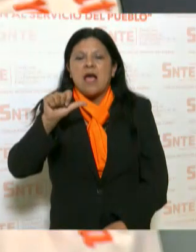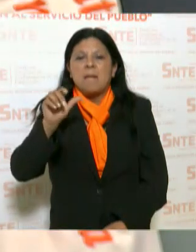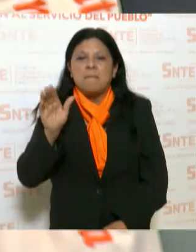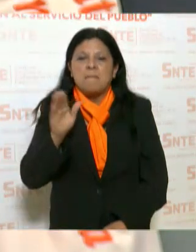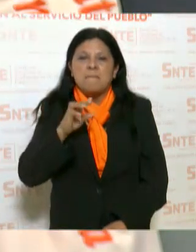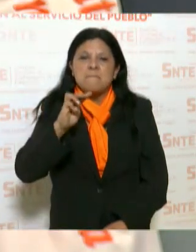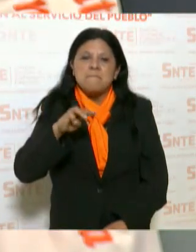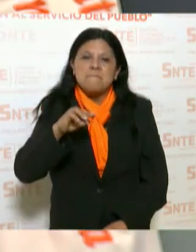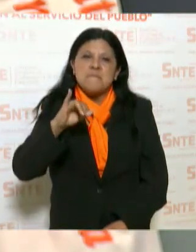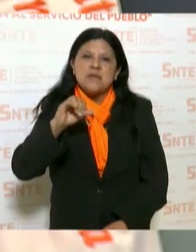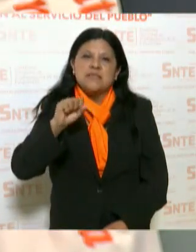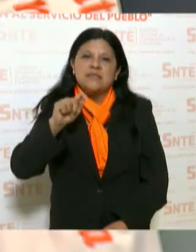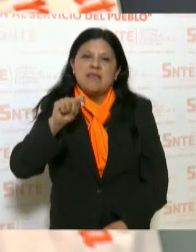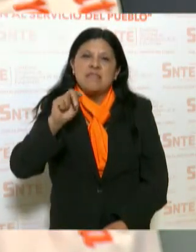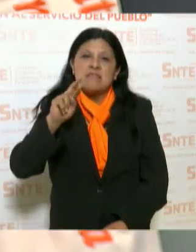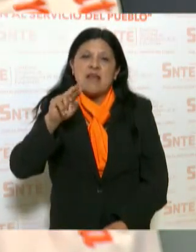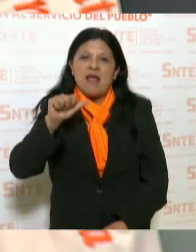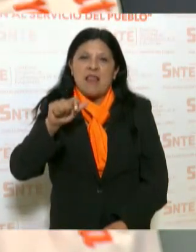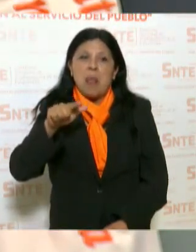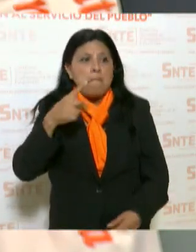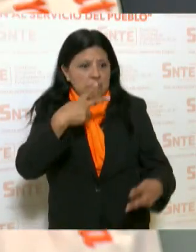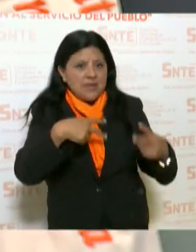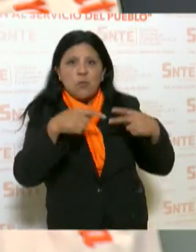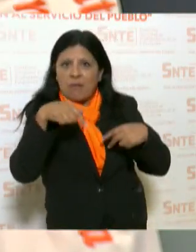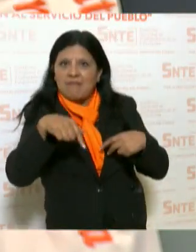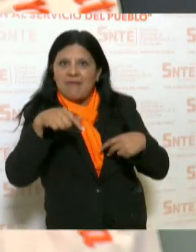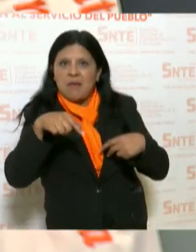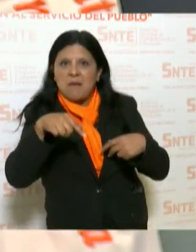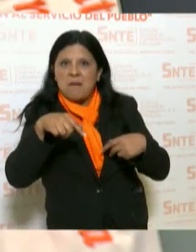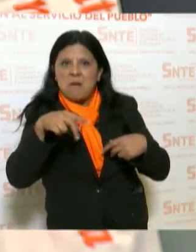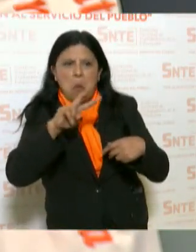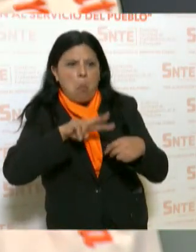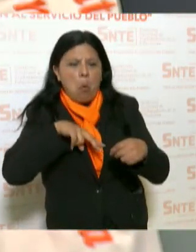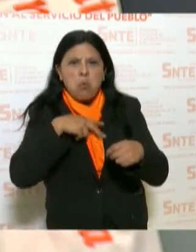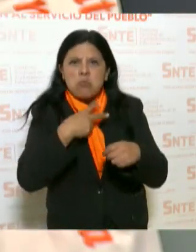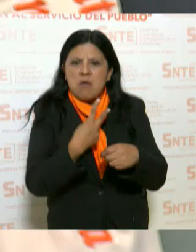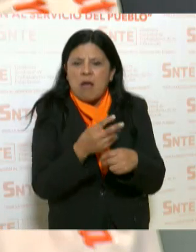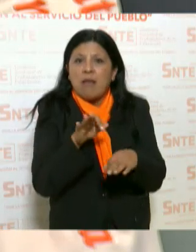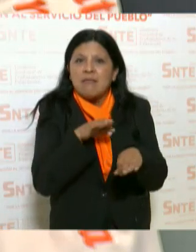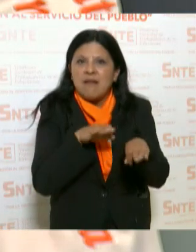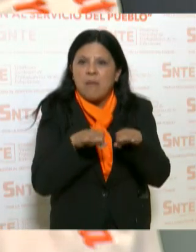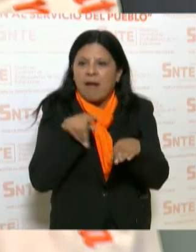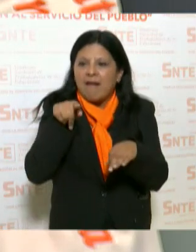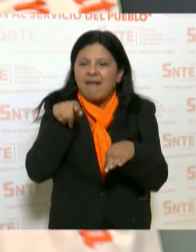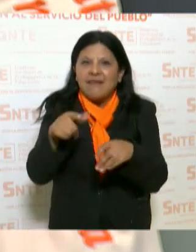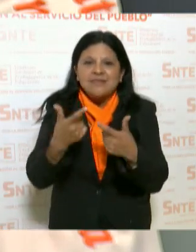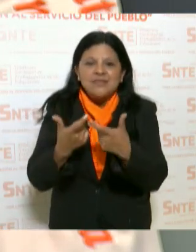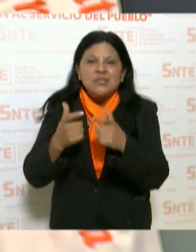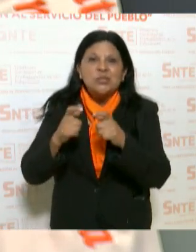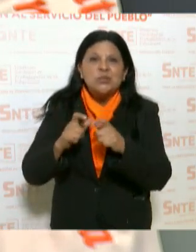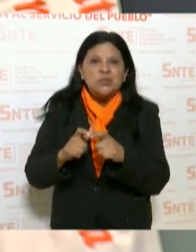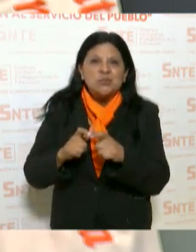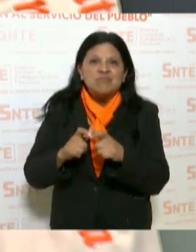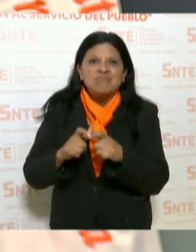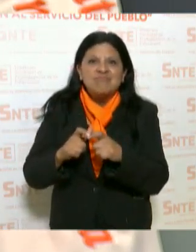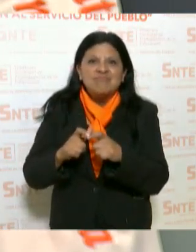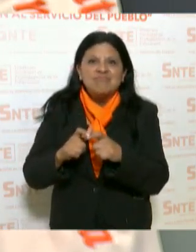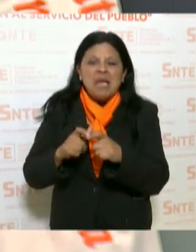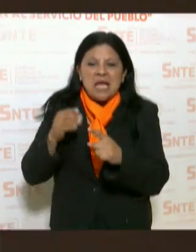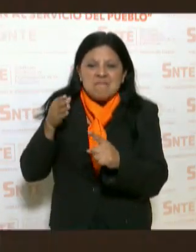a trabajar de voluntaria en las misiones culturales y visitó todos los